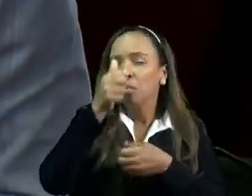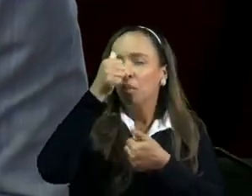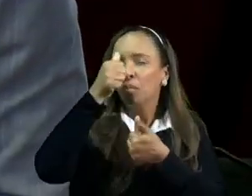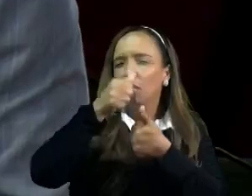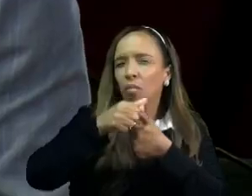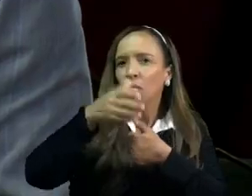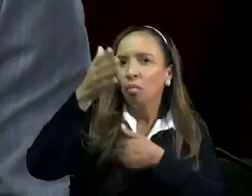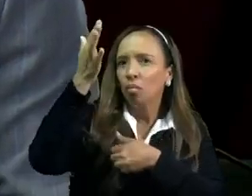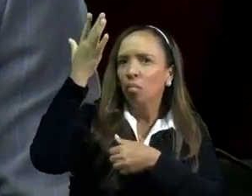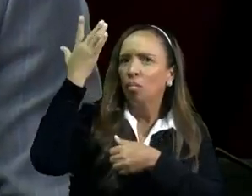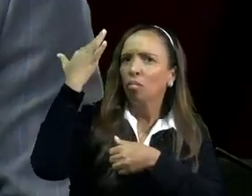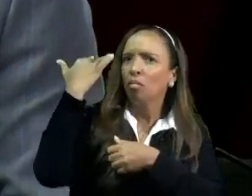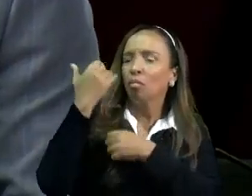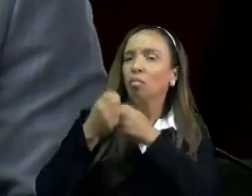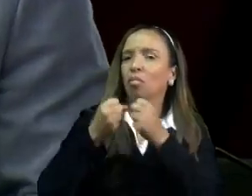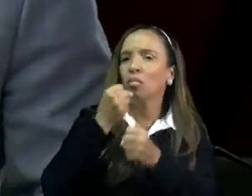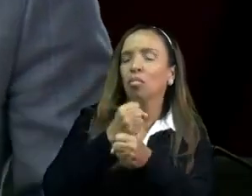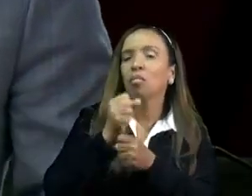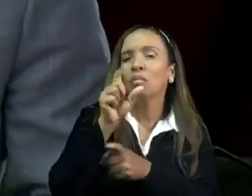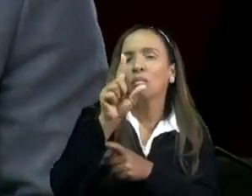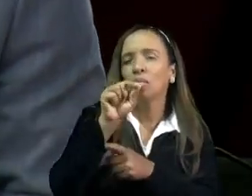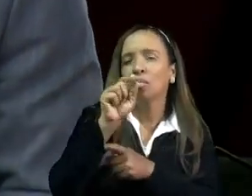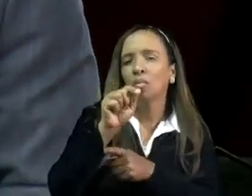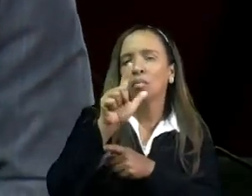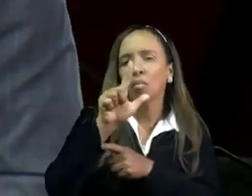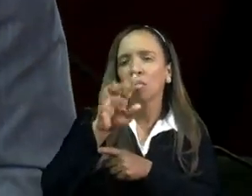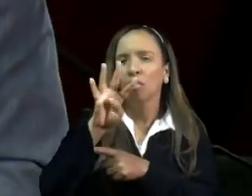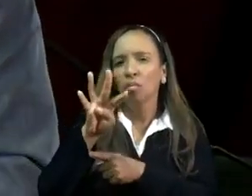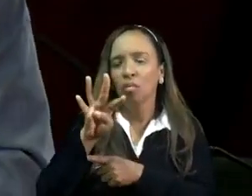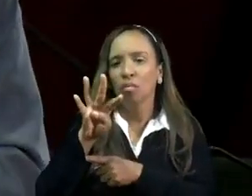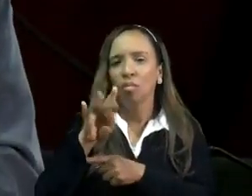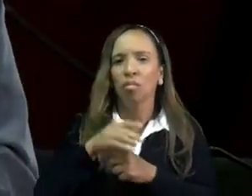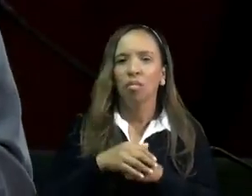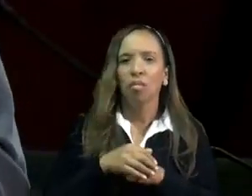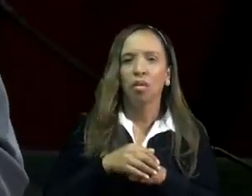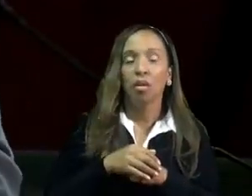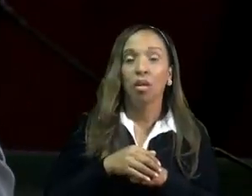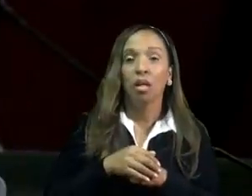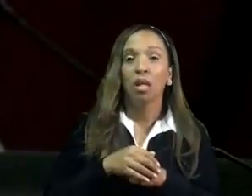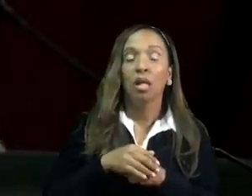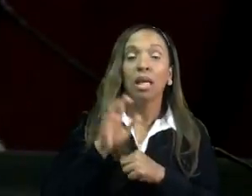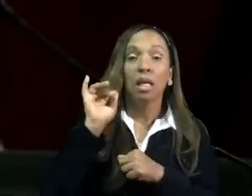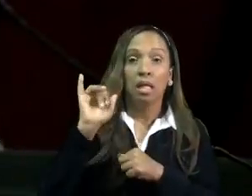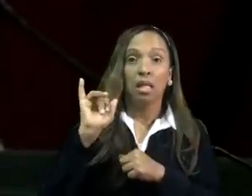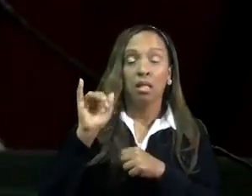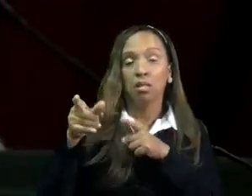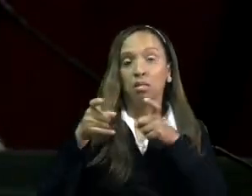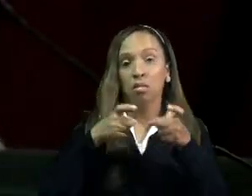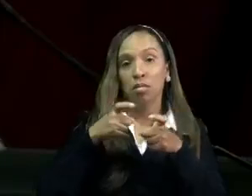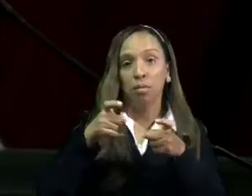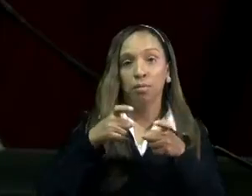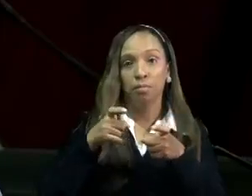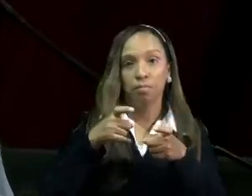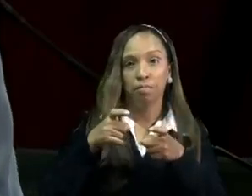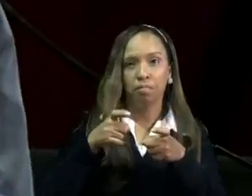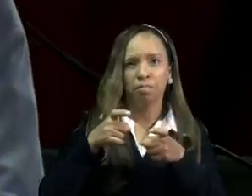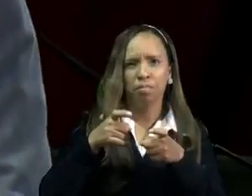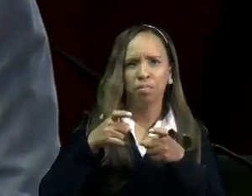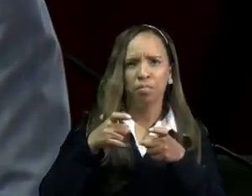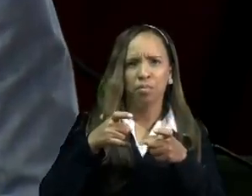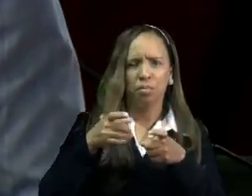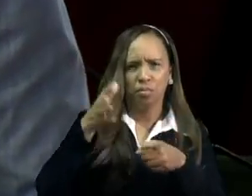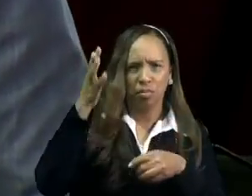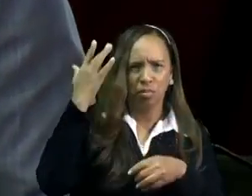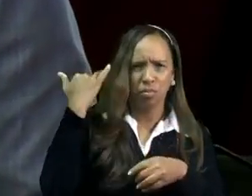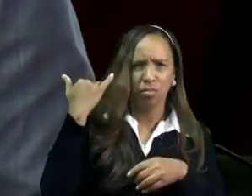2004, que en ese entonces gobernaba el presidente Hipólito Mejía, que encontró una deuda de